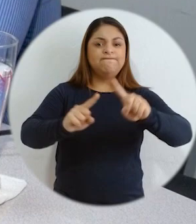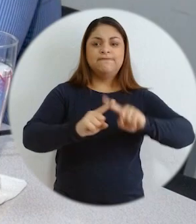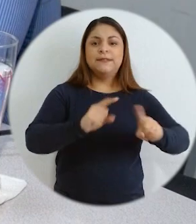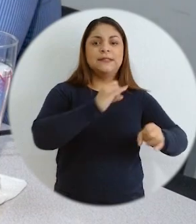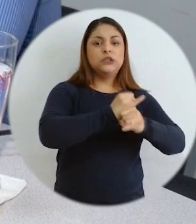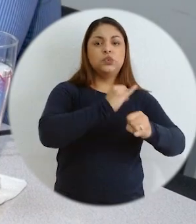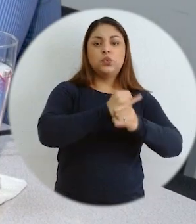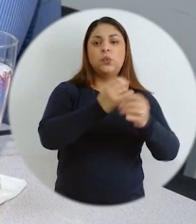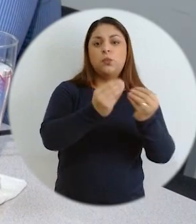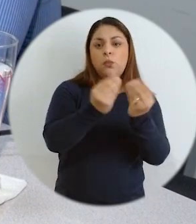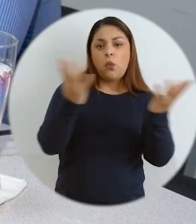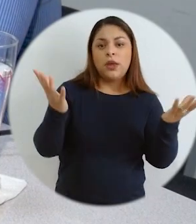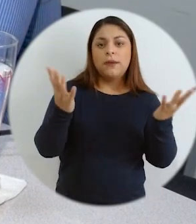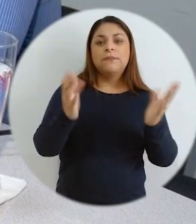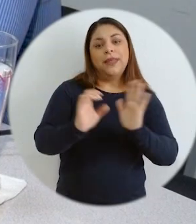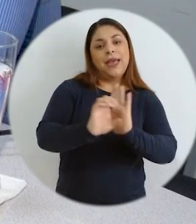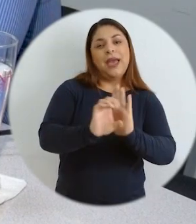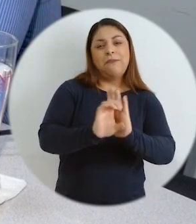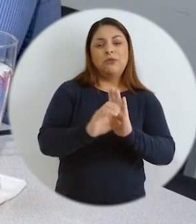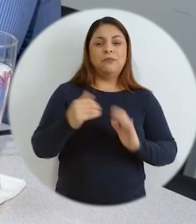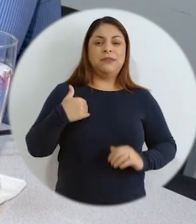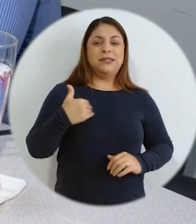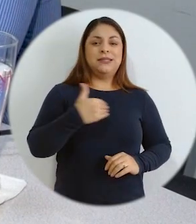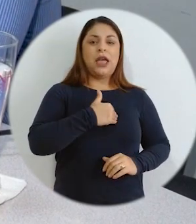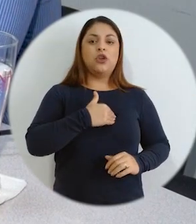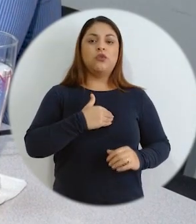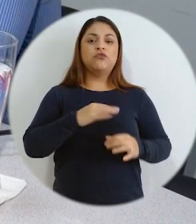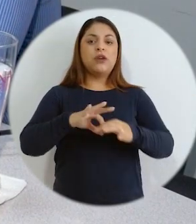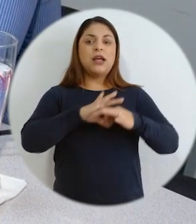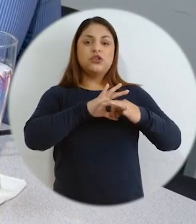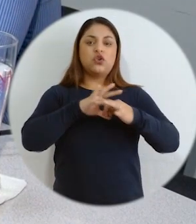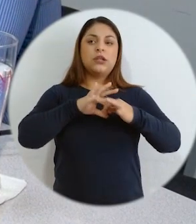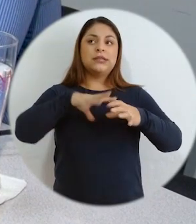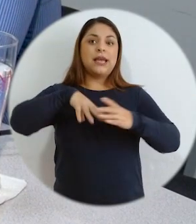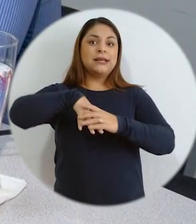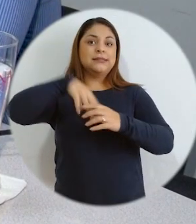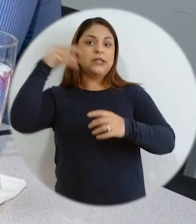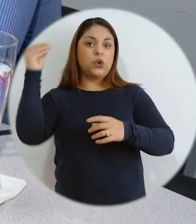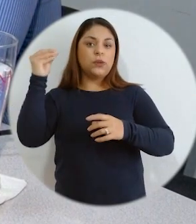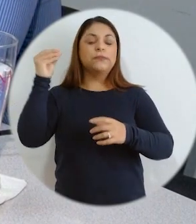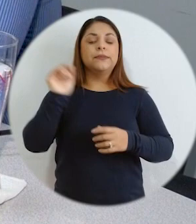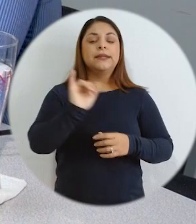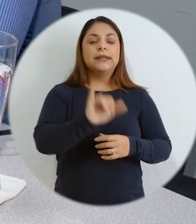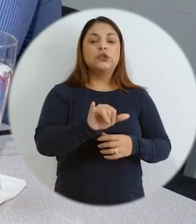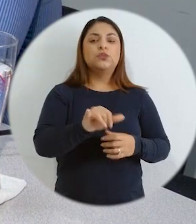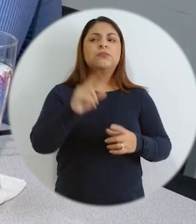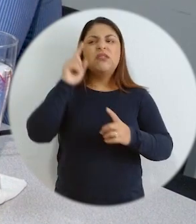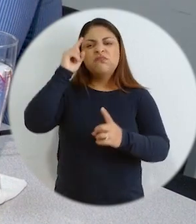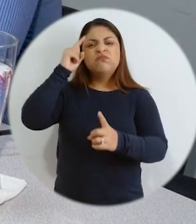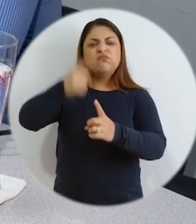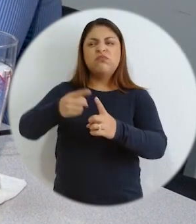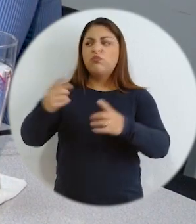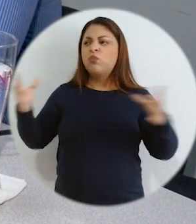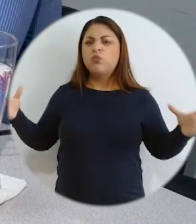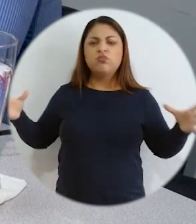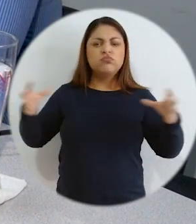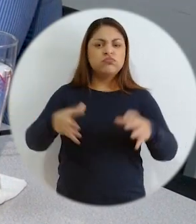instituciones públicas, otras instituciones públicas, en este caso el Ministerio de Relaciones Exteriores, y el propósito